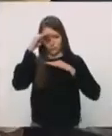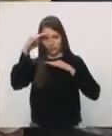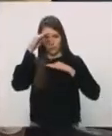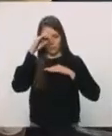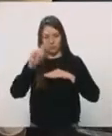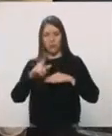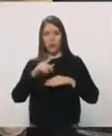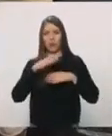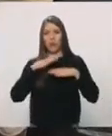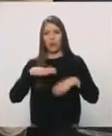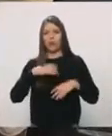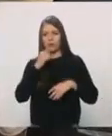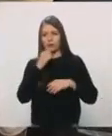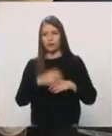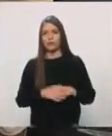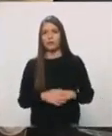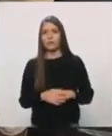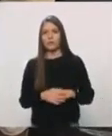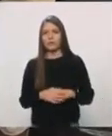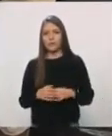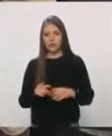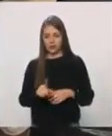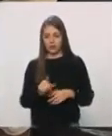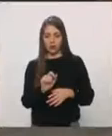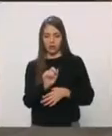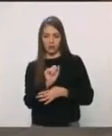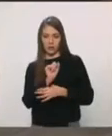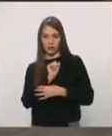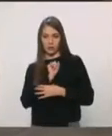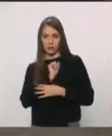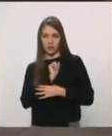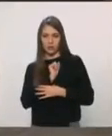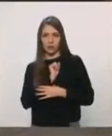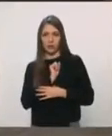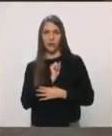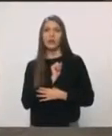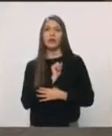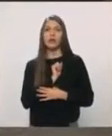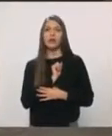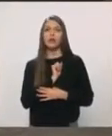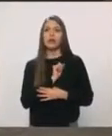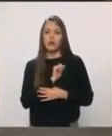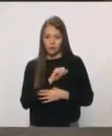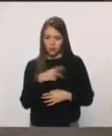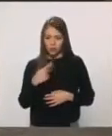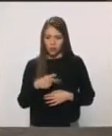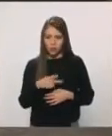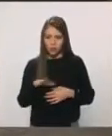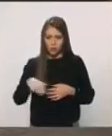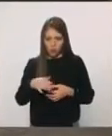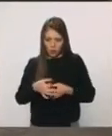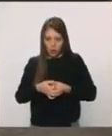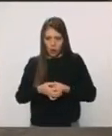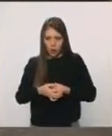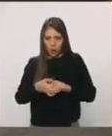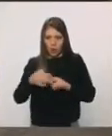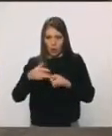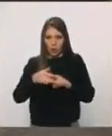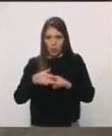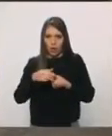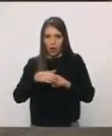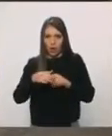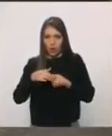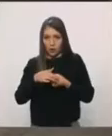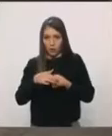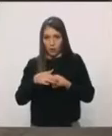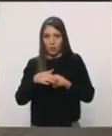mi torso. Yo, teniendo al pequeño recargado hacia mi torso, voy a buscar su ombligo, ¿no?, y del ombligo aproximadamente 2 dedos